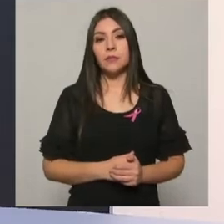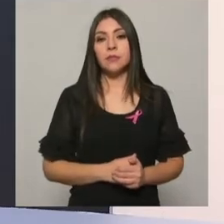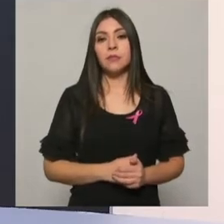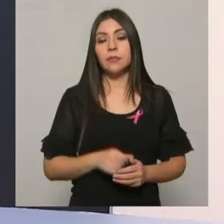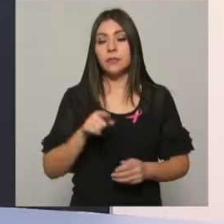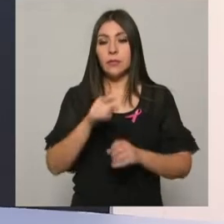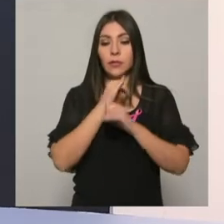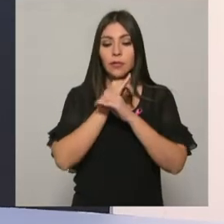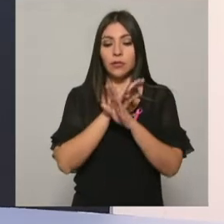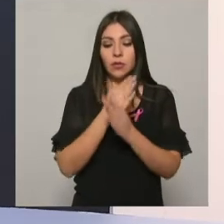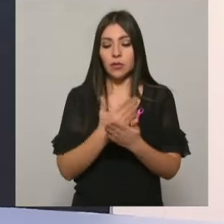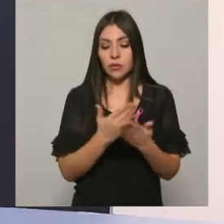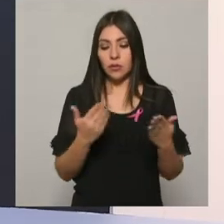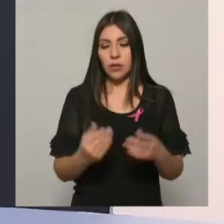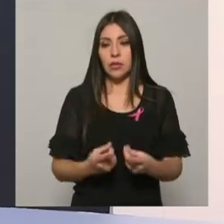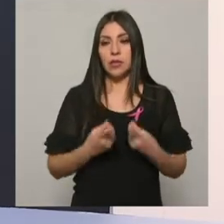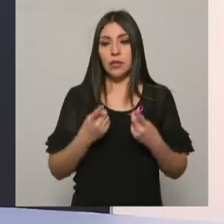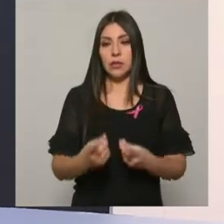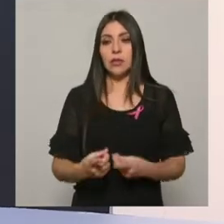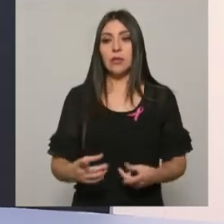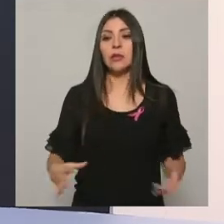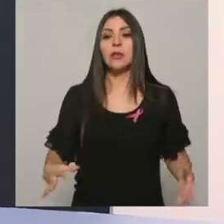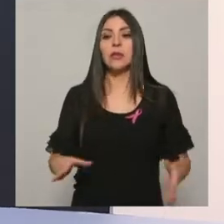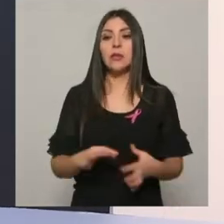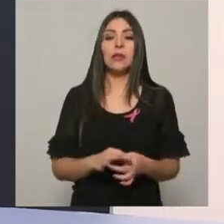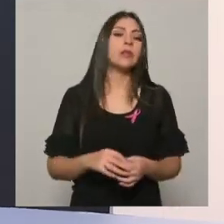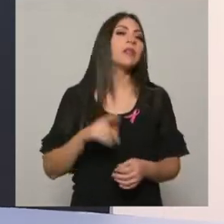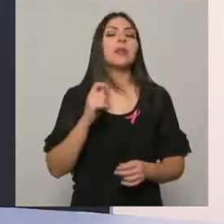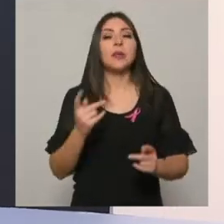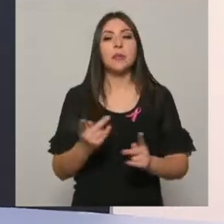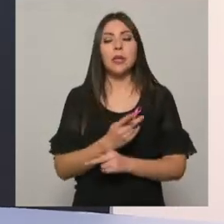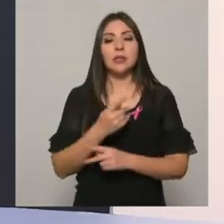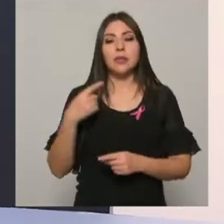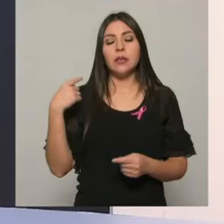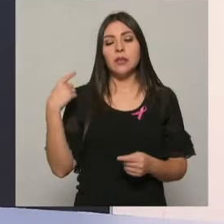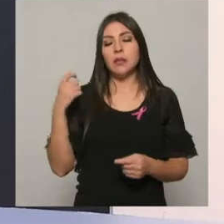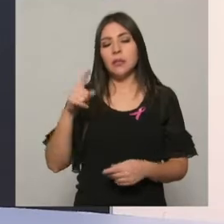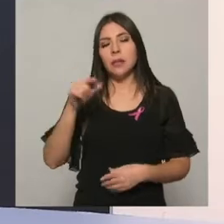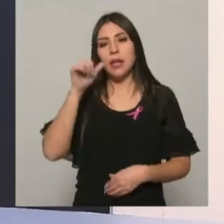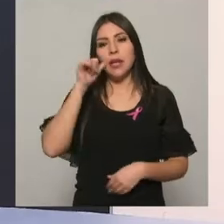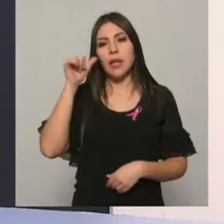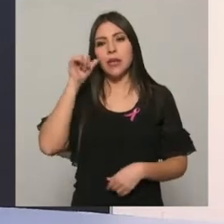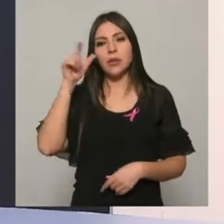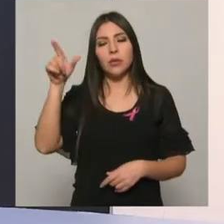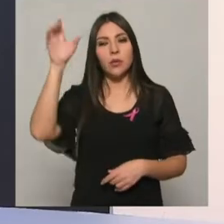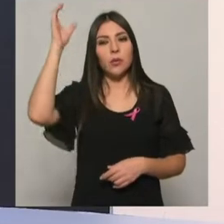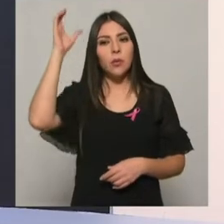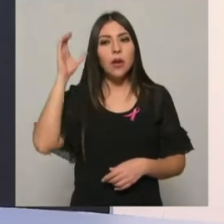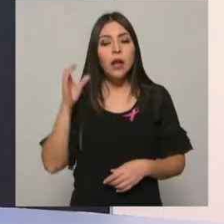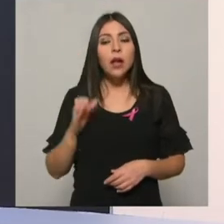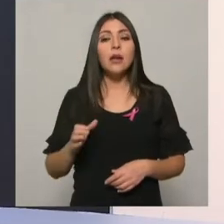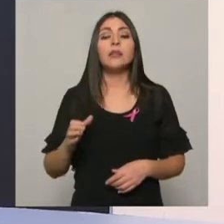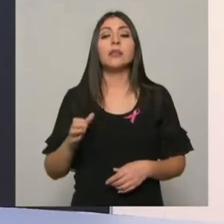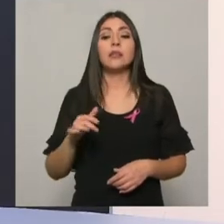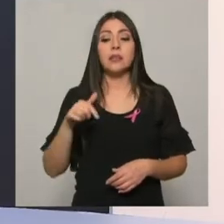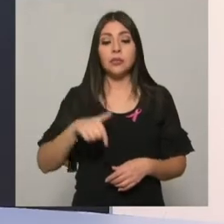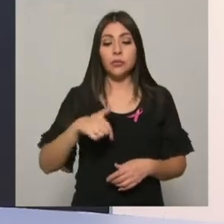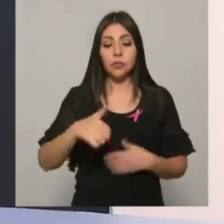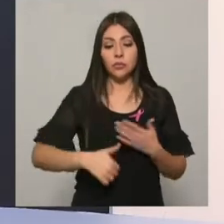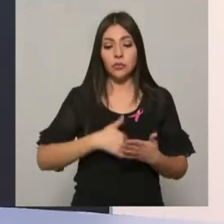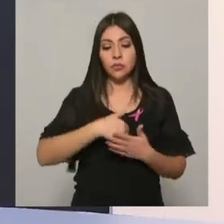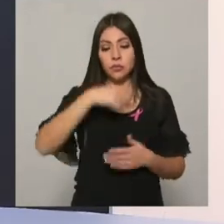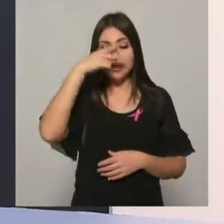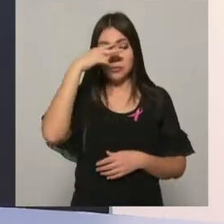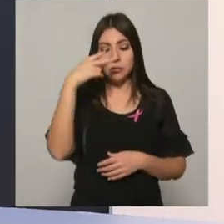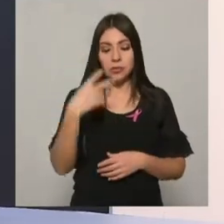un contexto nacional también convulso, debido a los hechos que se registraron el día de ayer en Culiacán. Sin embargo, en la Ciudad de México se tiene